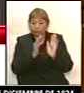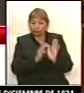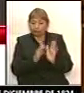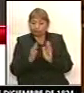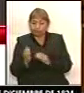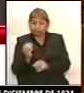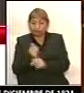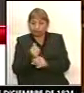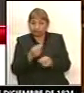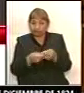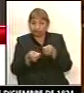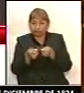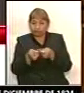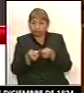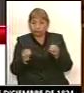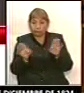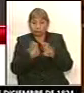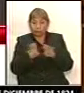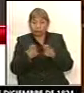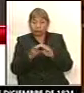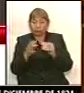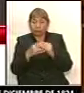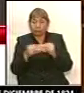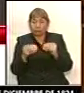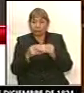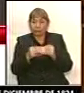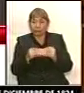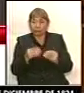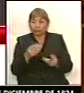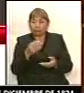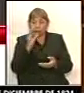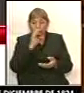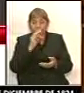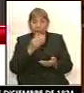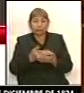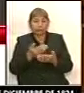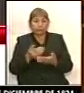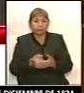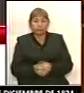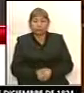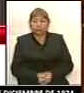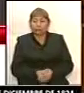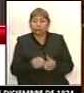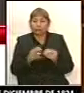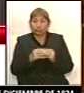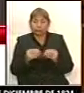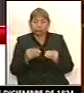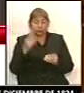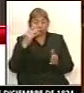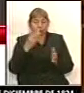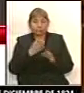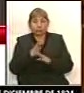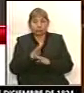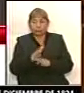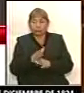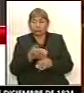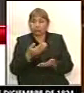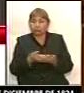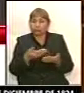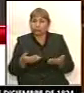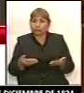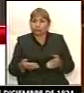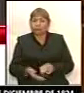buscar cerrar la cadena productiva y buscar el colocamiento de los productos a través de los agregados